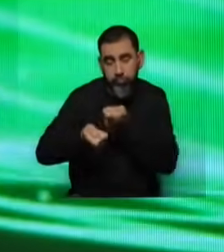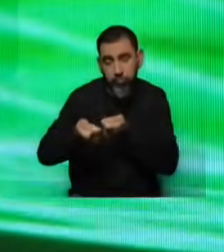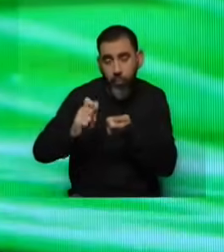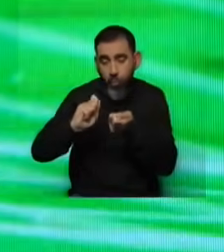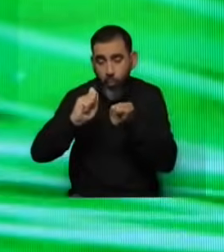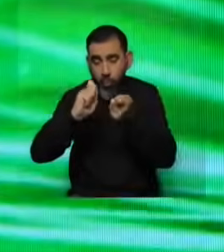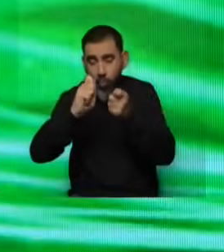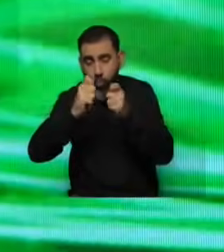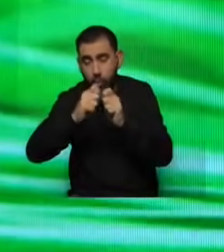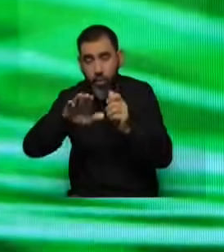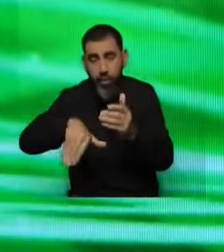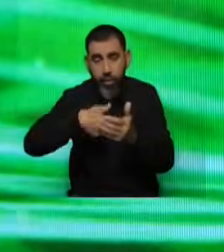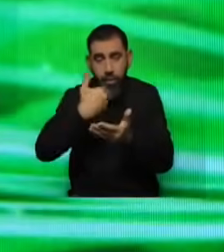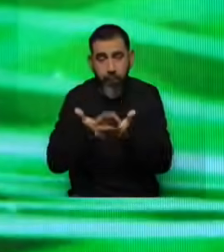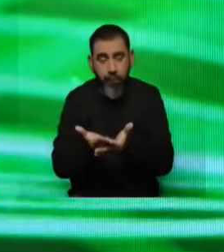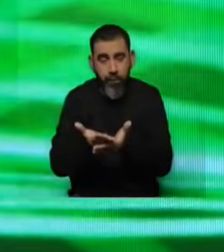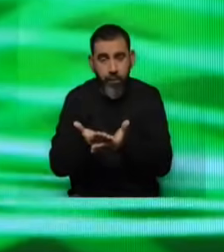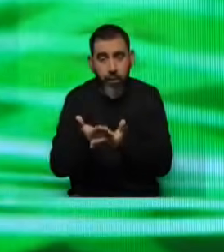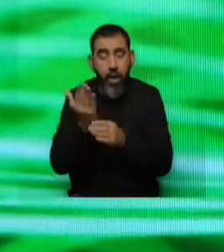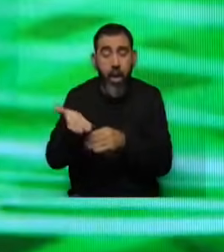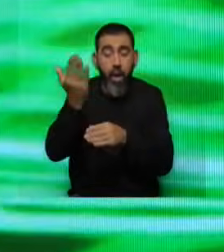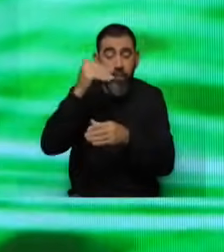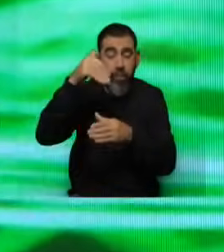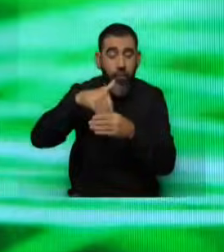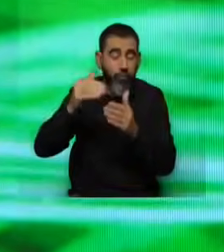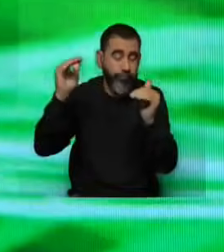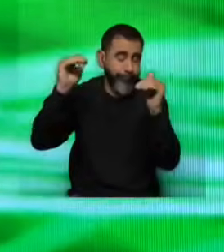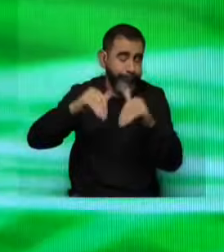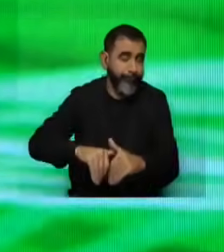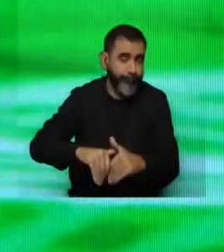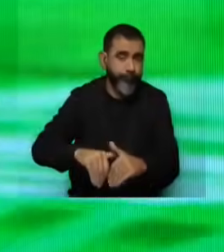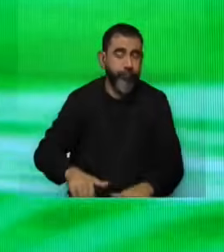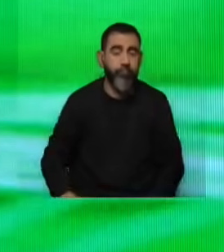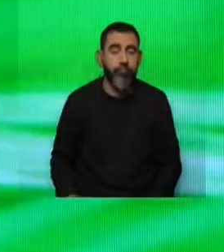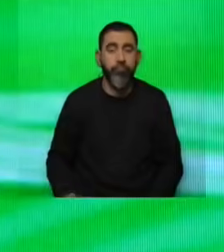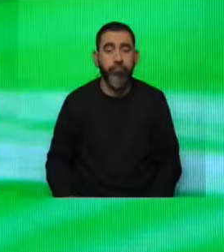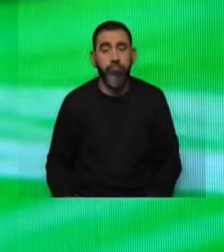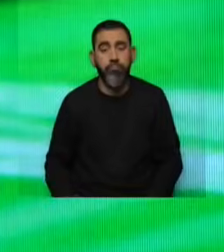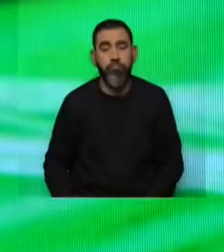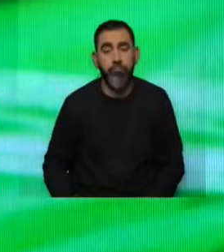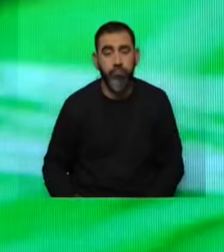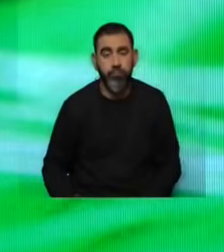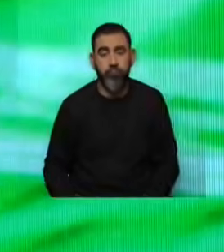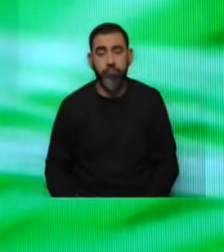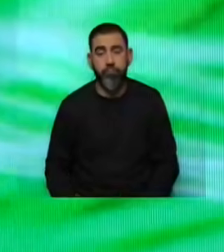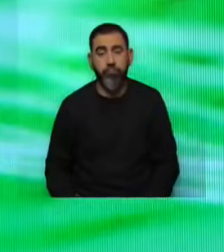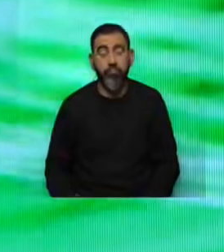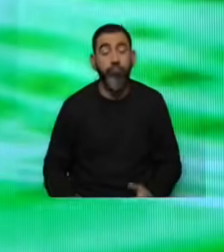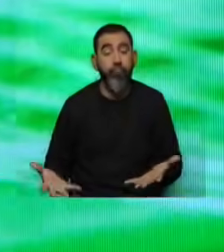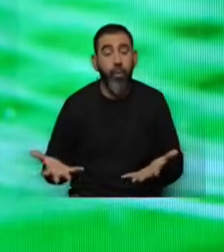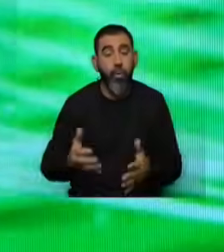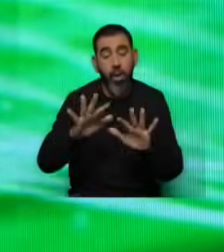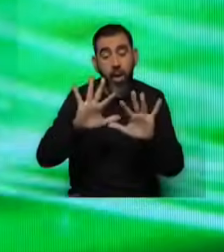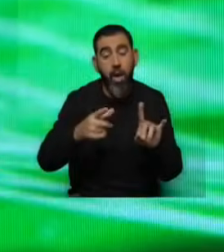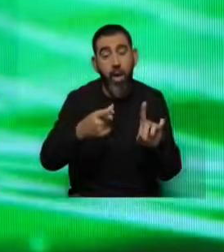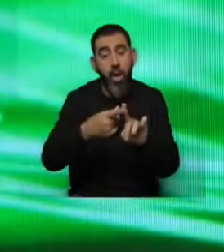modificar la la propuesta que naufragó el periodo electoral pasado la legislatura pasada porque no contó con los votos y ahora se llega a este texto